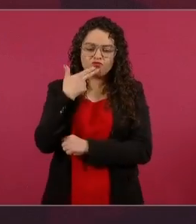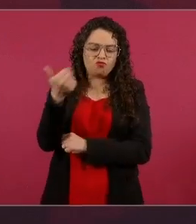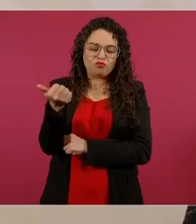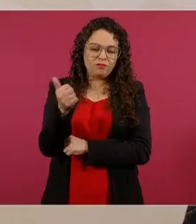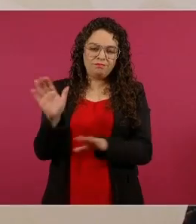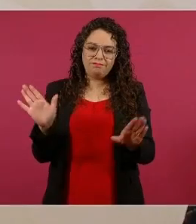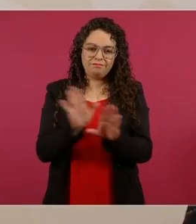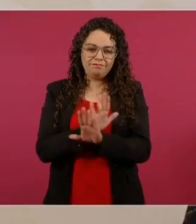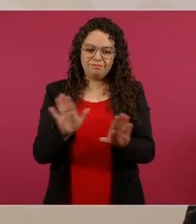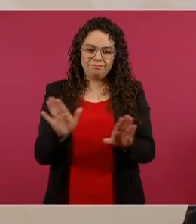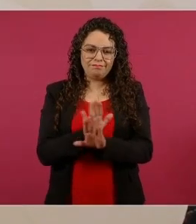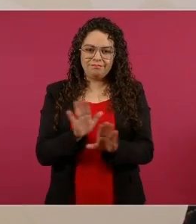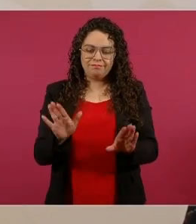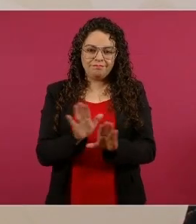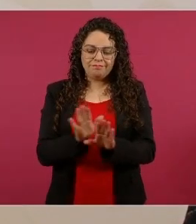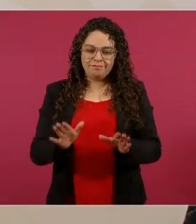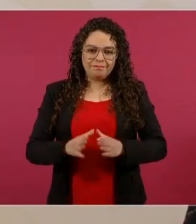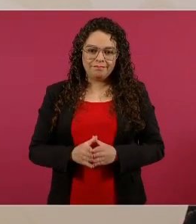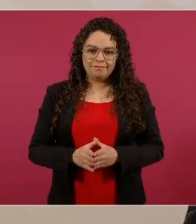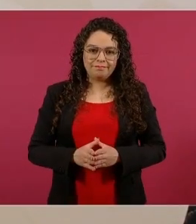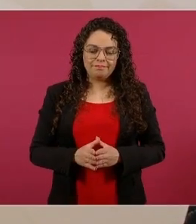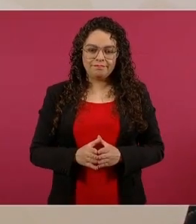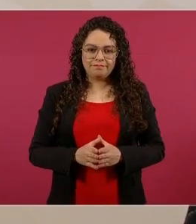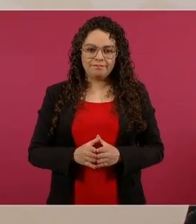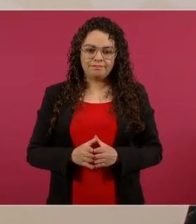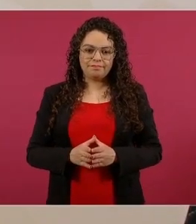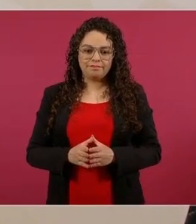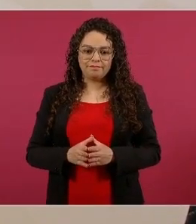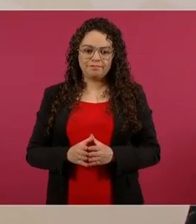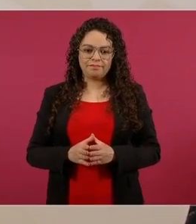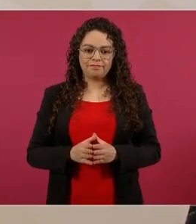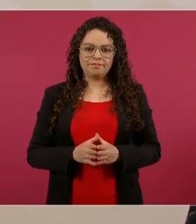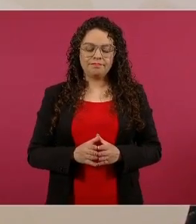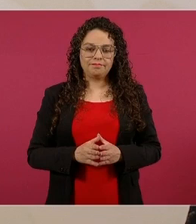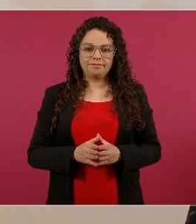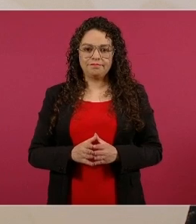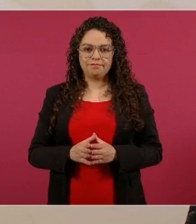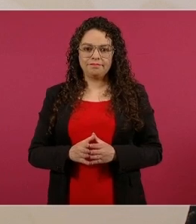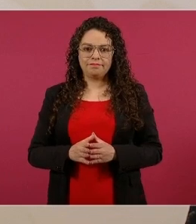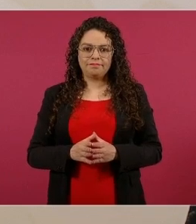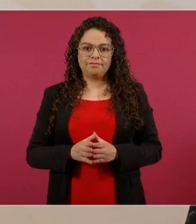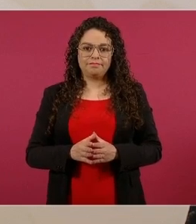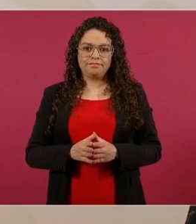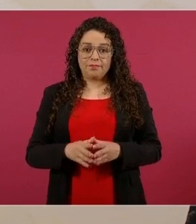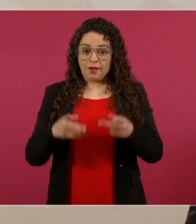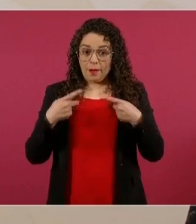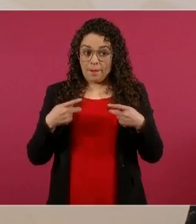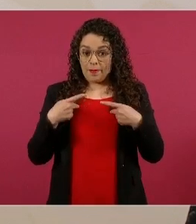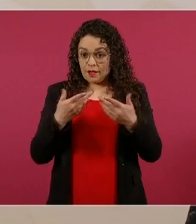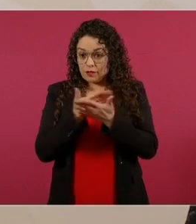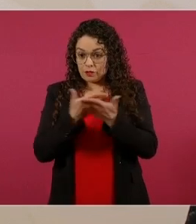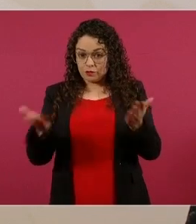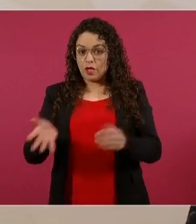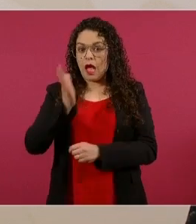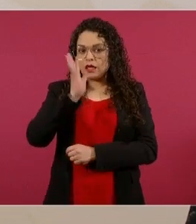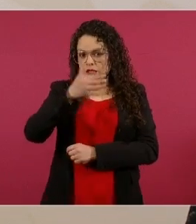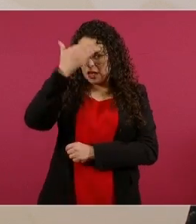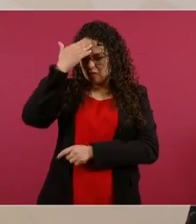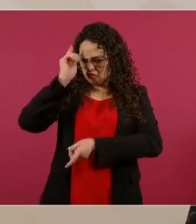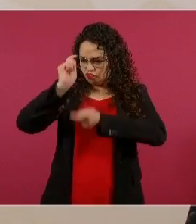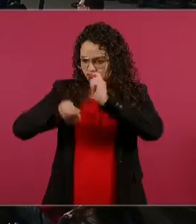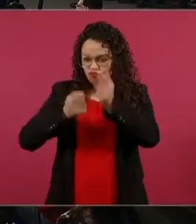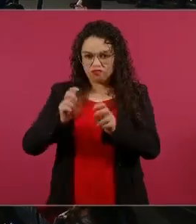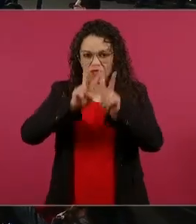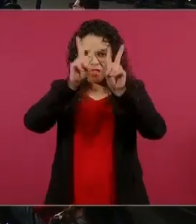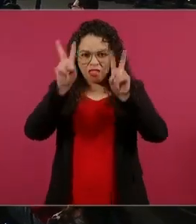este ya no funciona en México porque la gente está muy consciente muy politizada